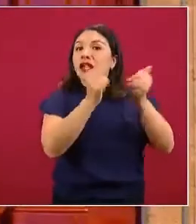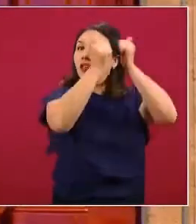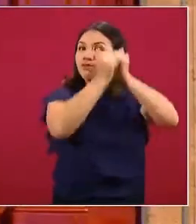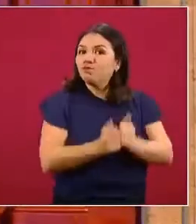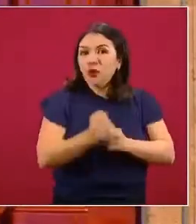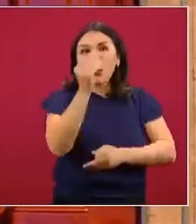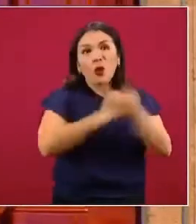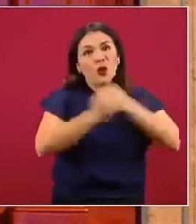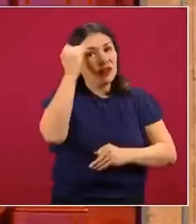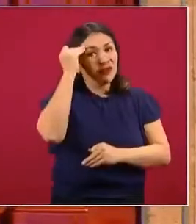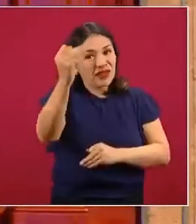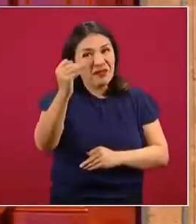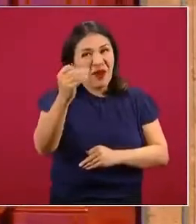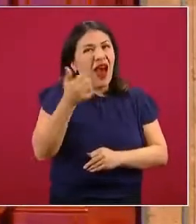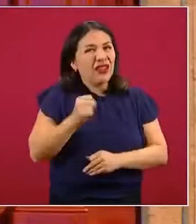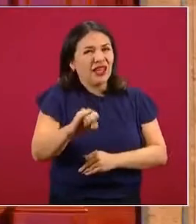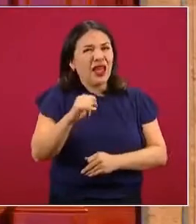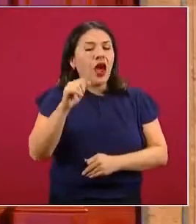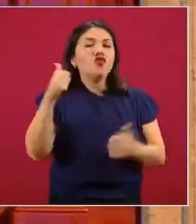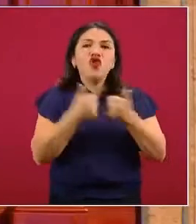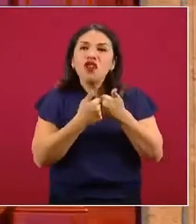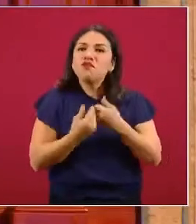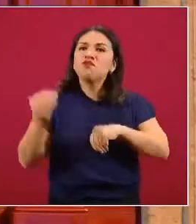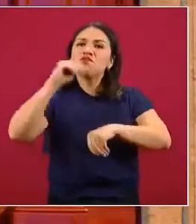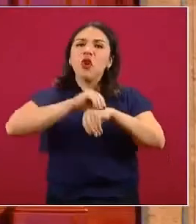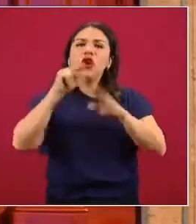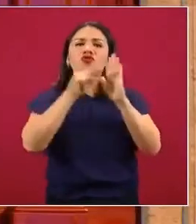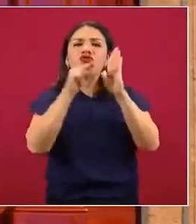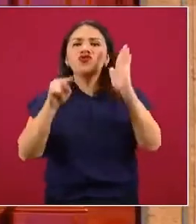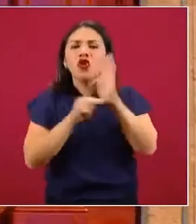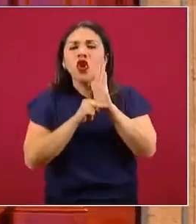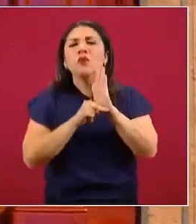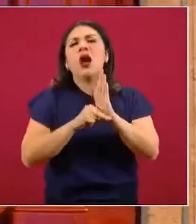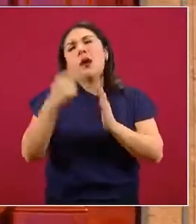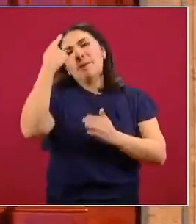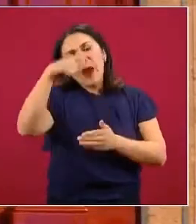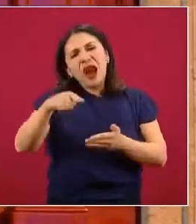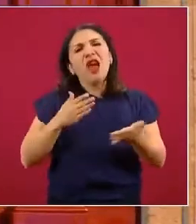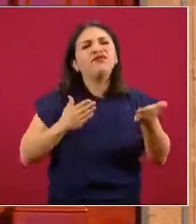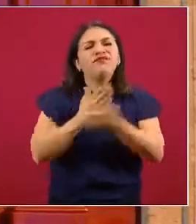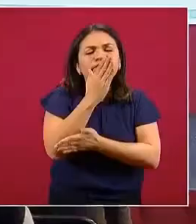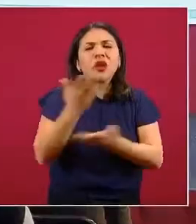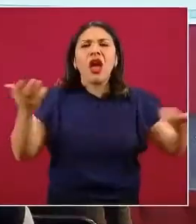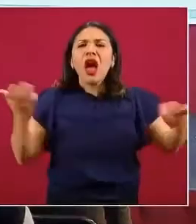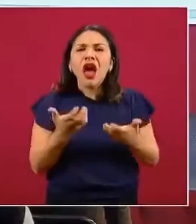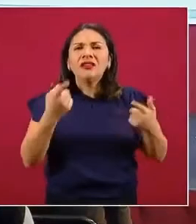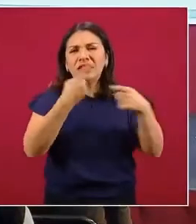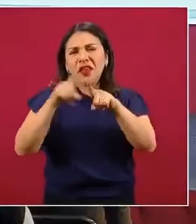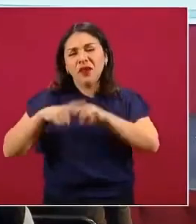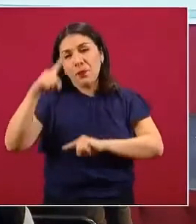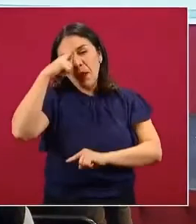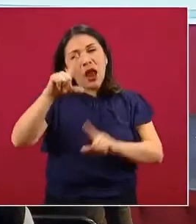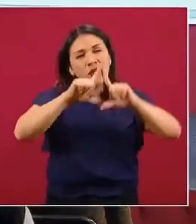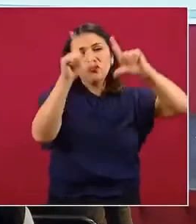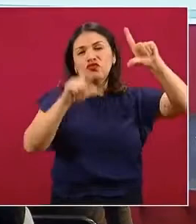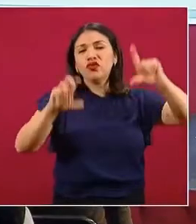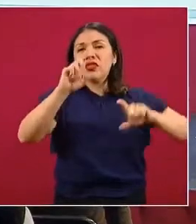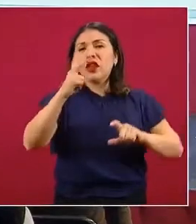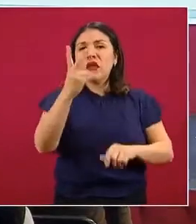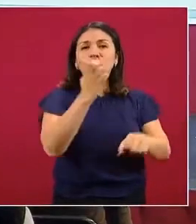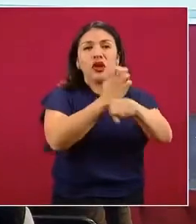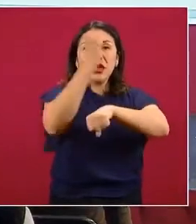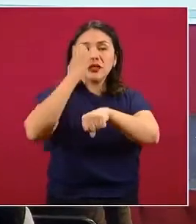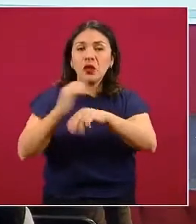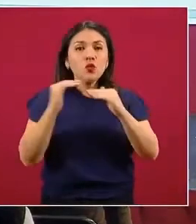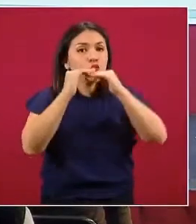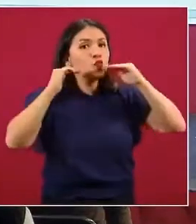Distancia, que emitió normativas e intervenciones comunitarias para las 32 entidades federativas